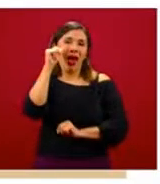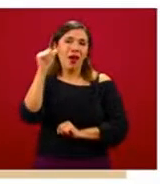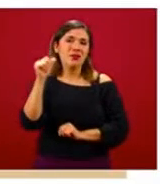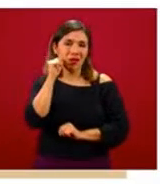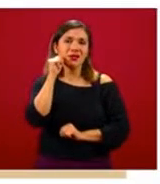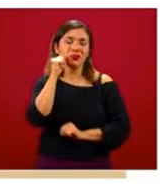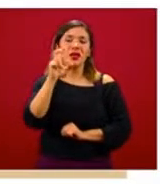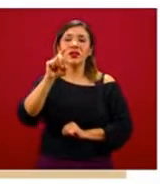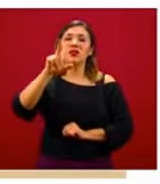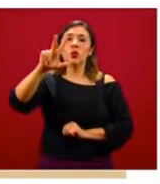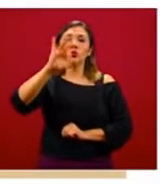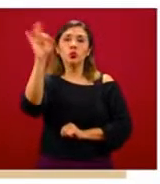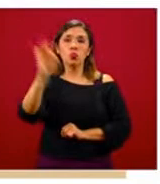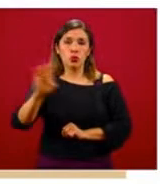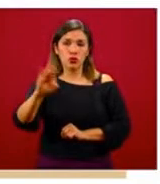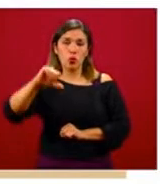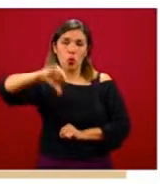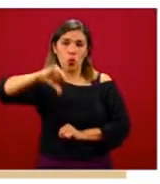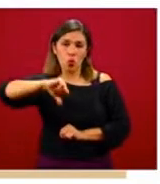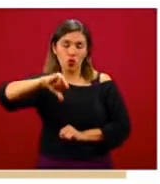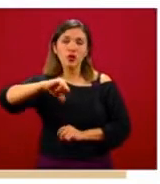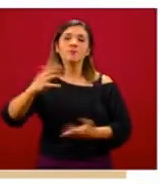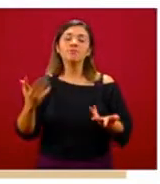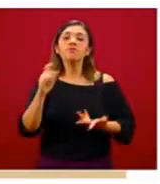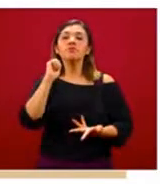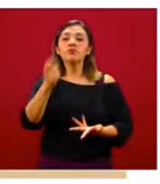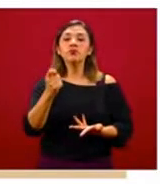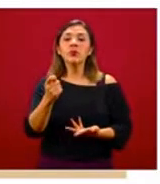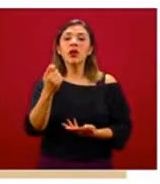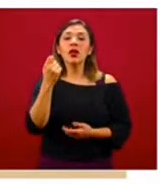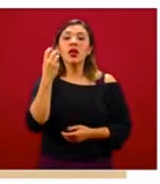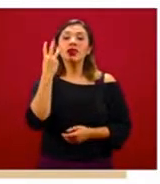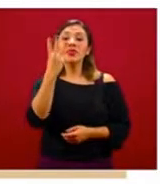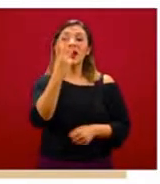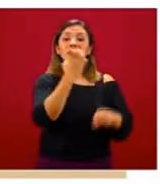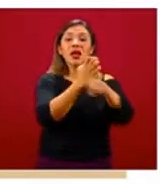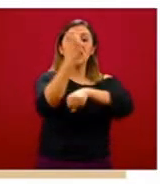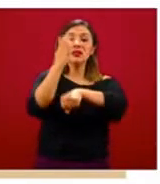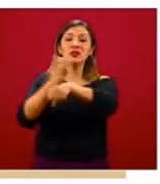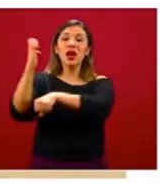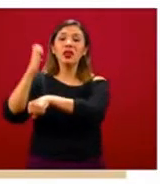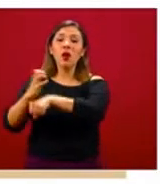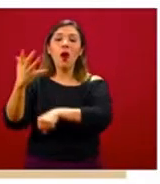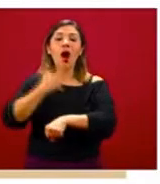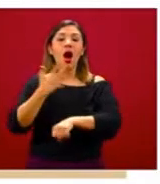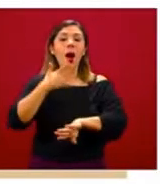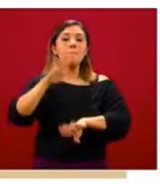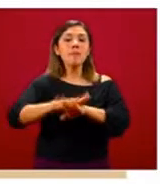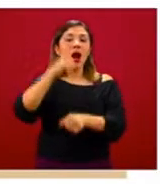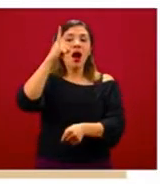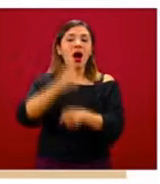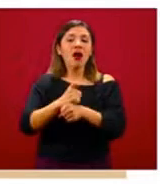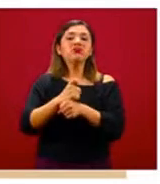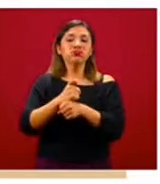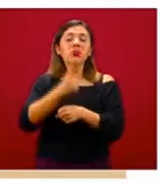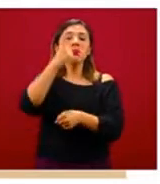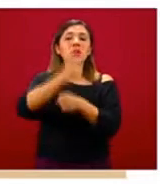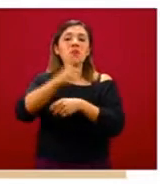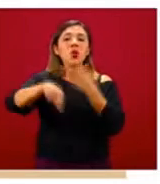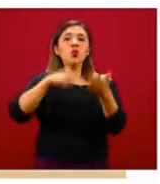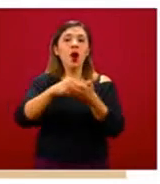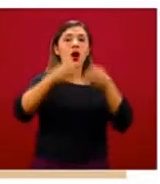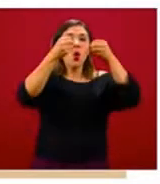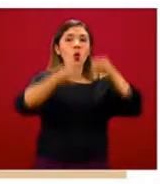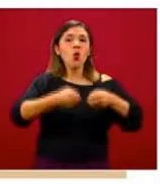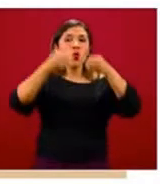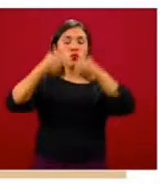ayer, for 38% es critical el día de hoy, cases, the y occupancy son and availability 3 for entidades critical federativas cases. las que There are tienen 3 states which prácticamente el have primer lugar de